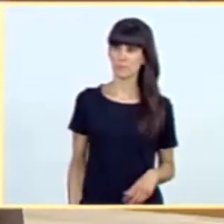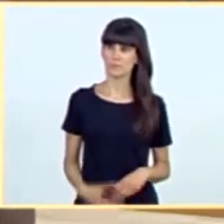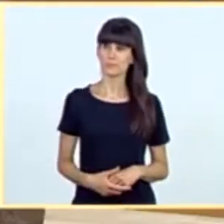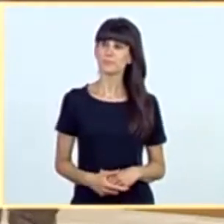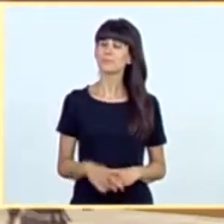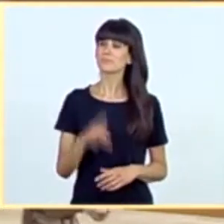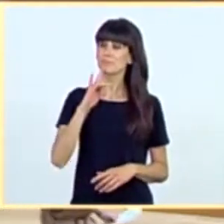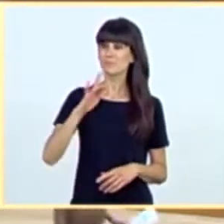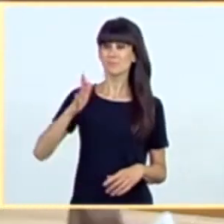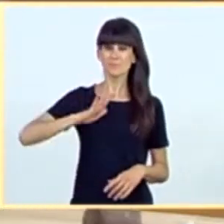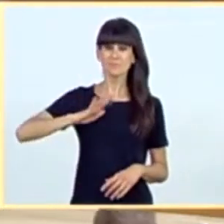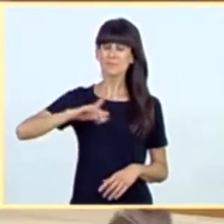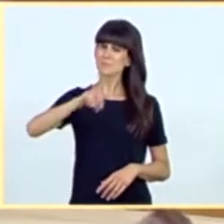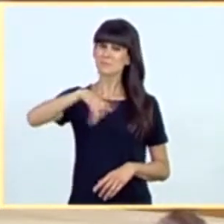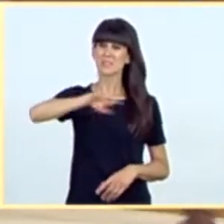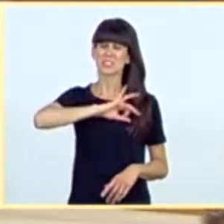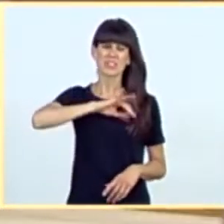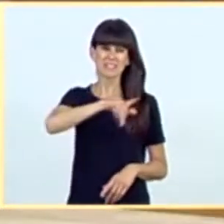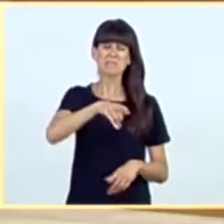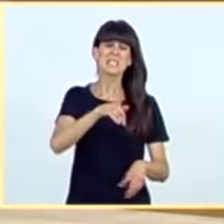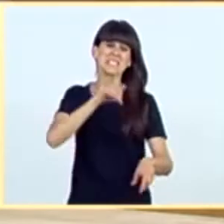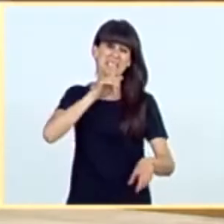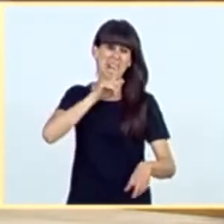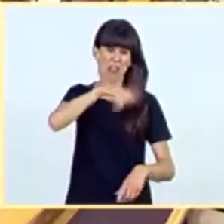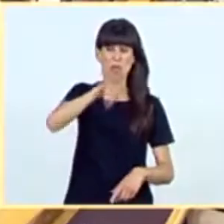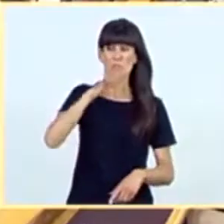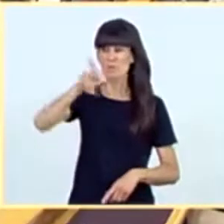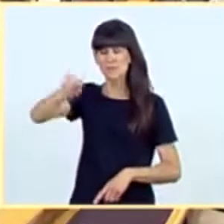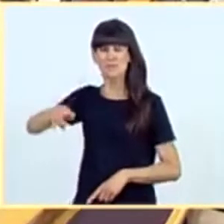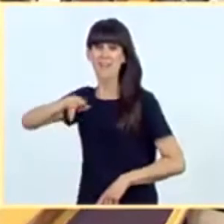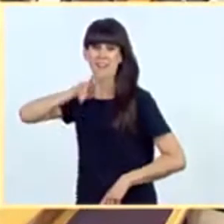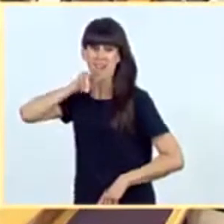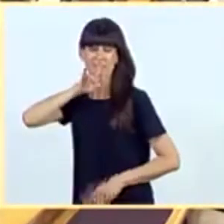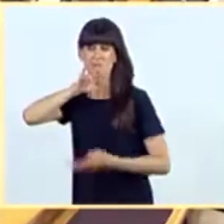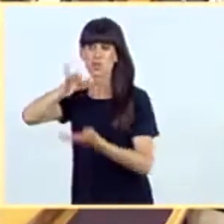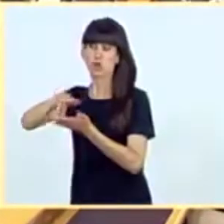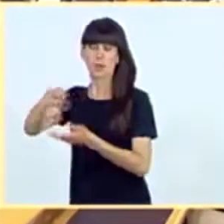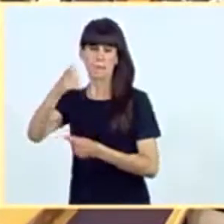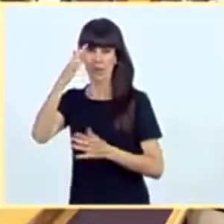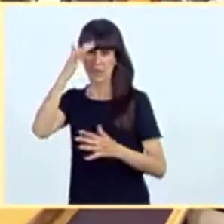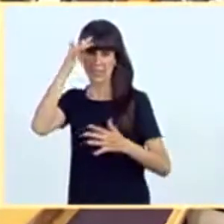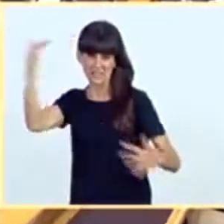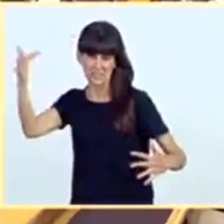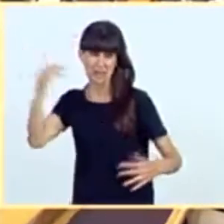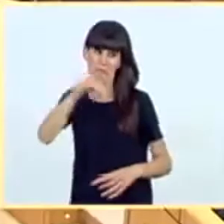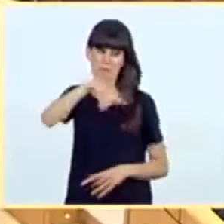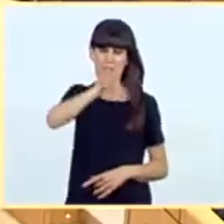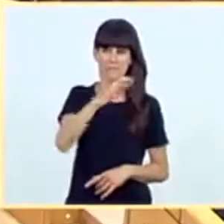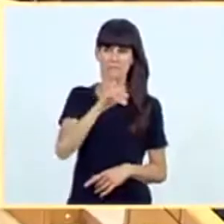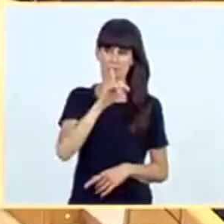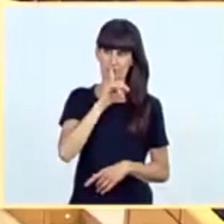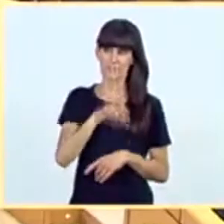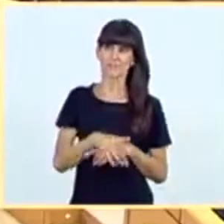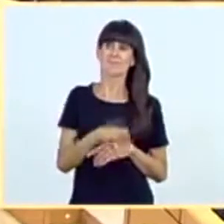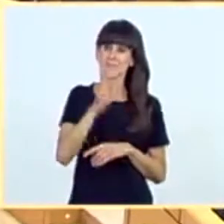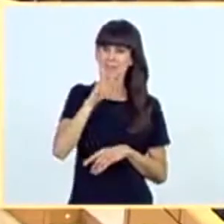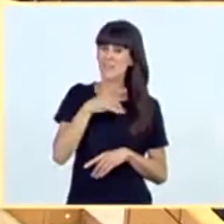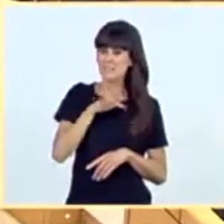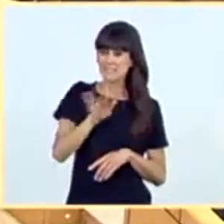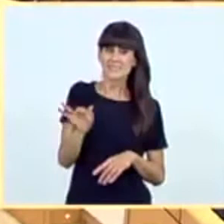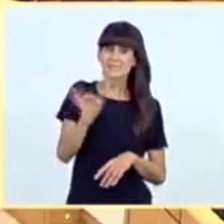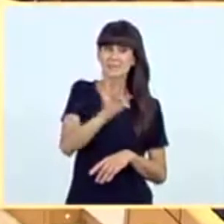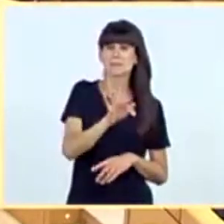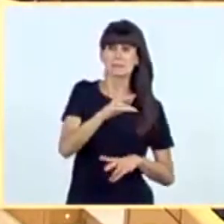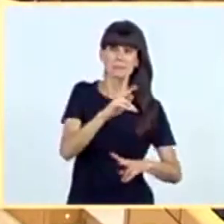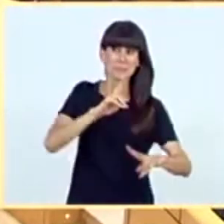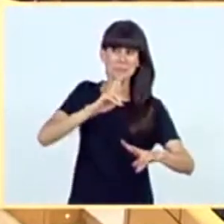porque distraen al orador o a la oradora. A continuación, para contestar a la interpelación en